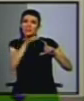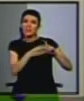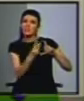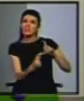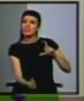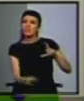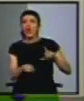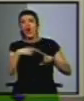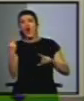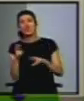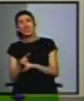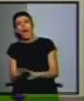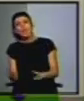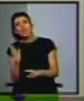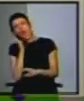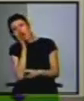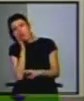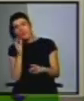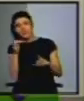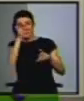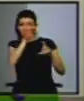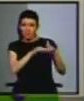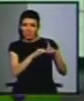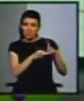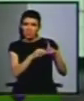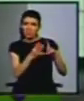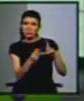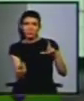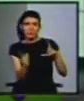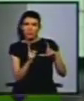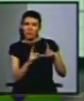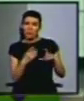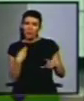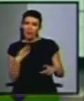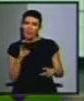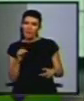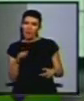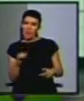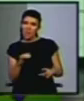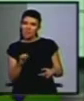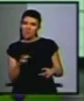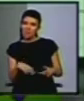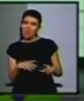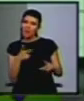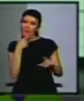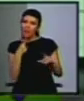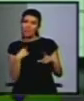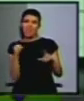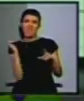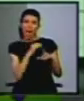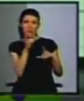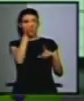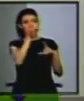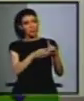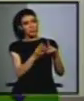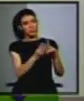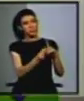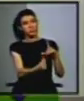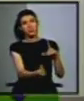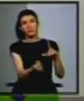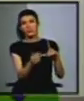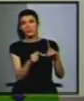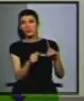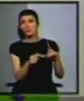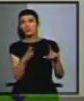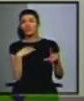mete en un vaso de agua y no se disuelven. Y debe descubrir que el bromazepam sí se disolvía al tiro. Entonces, al disolverlo al tiro, de repente